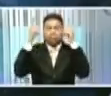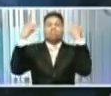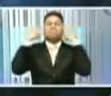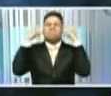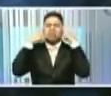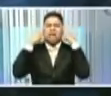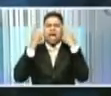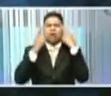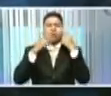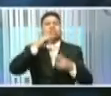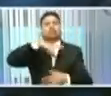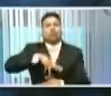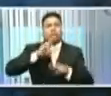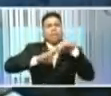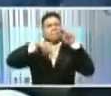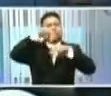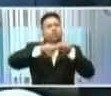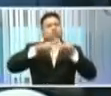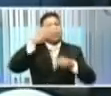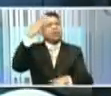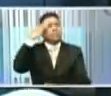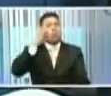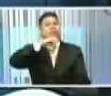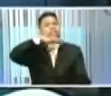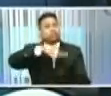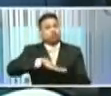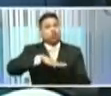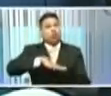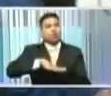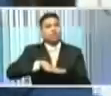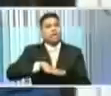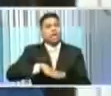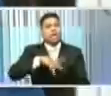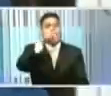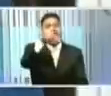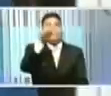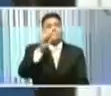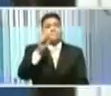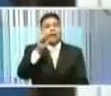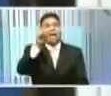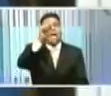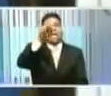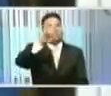construido. Fíjate la historia de Patricia Francia.